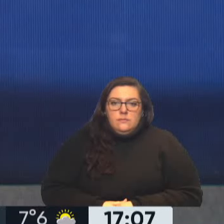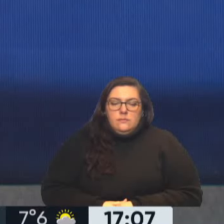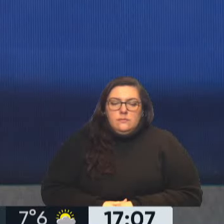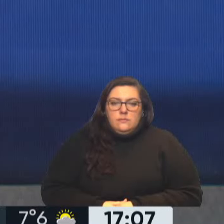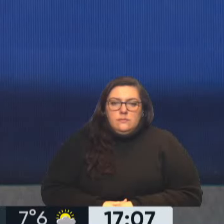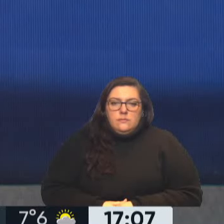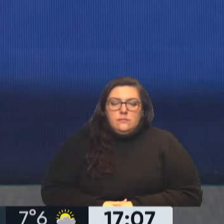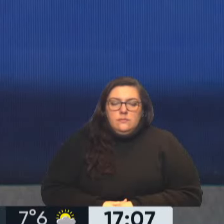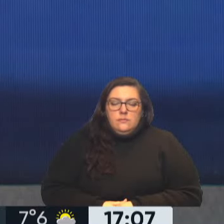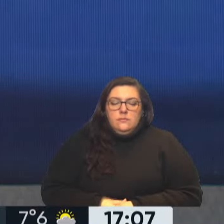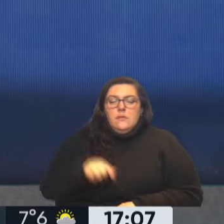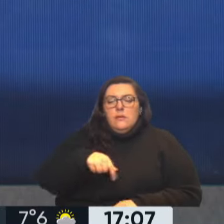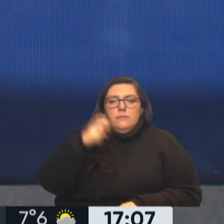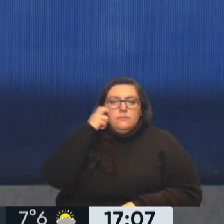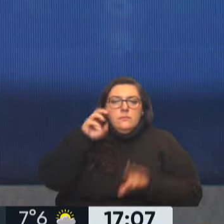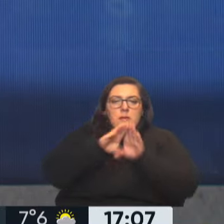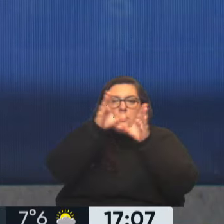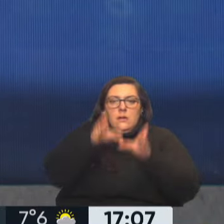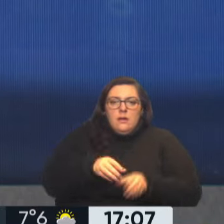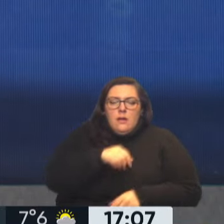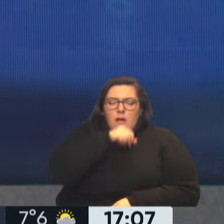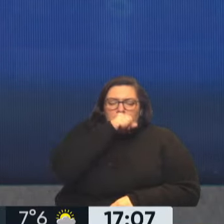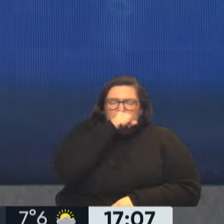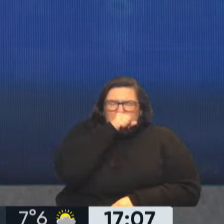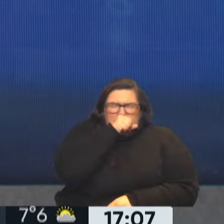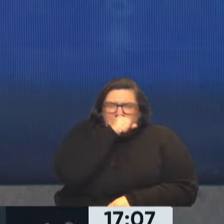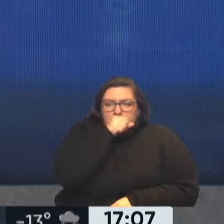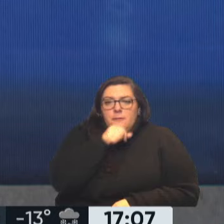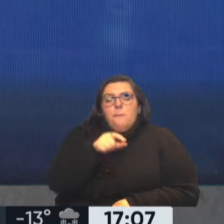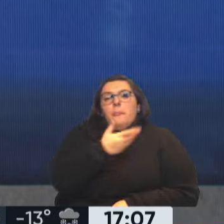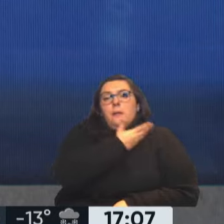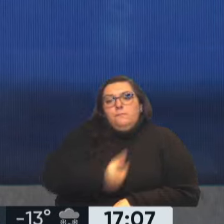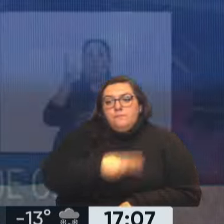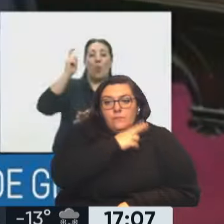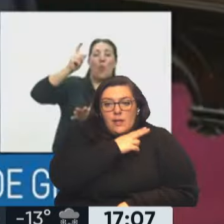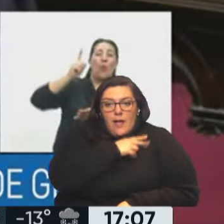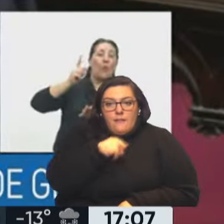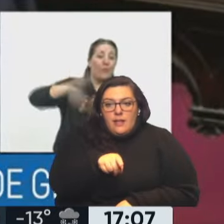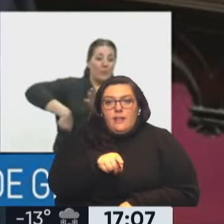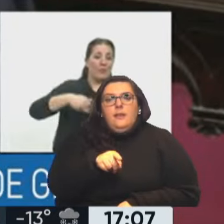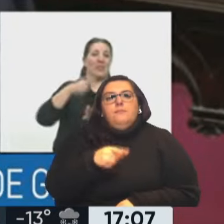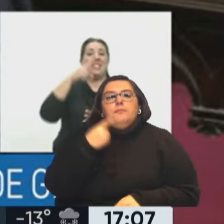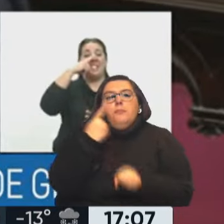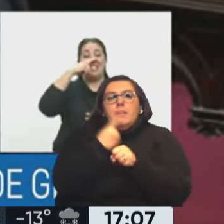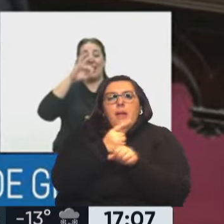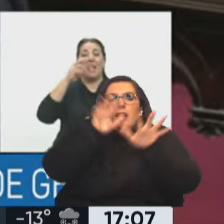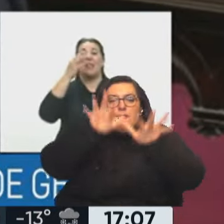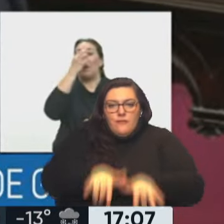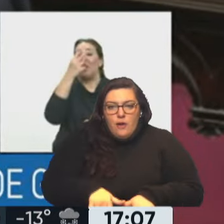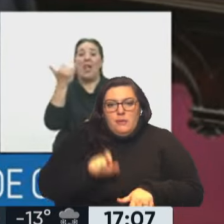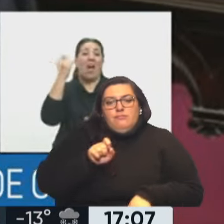decir hoy. No, vamos al Congreso de la Nación, el jefe de gabinete, Nicolás Posse, brinda su primer informe de gestión.